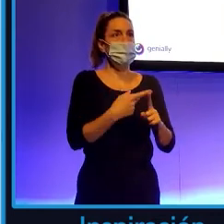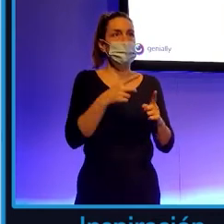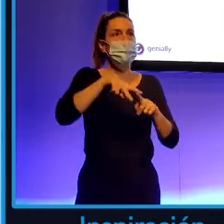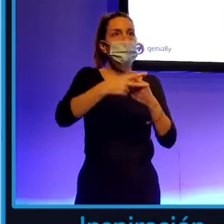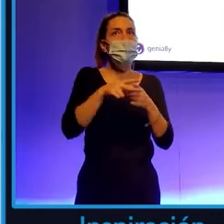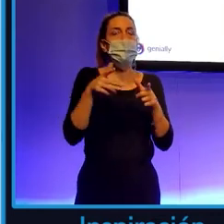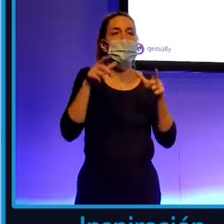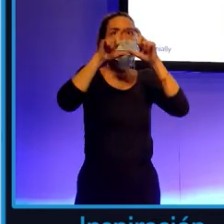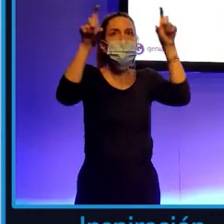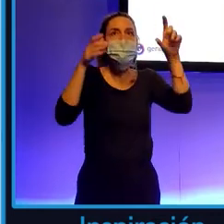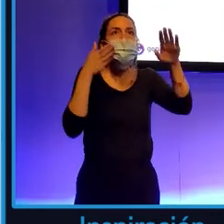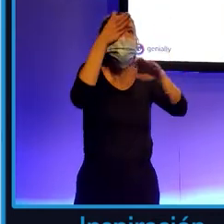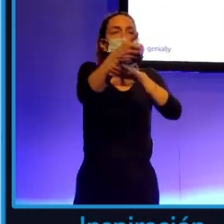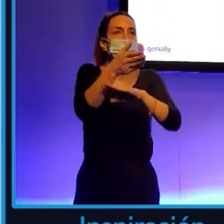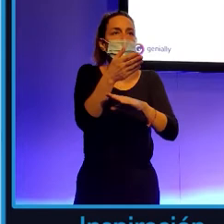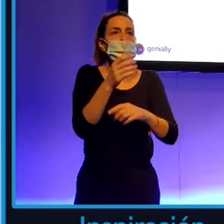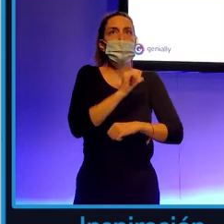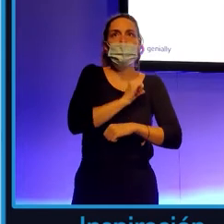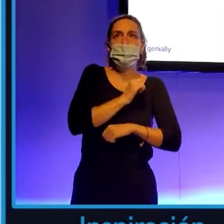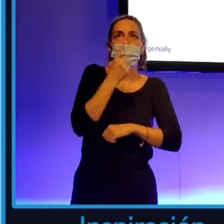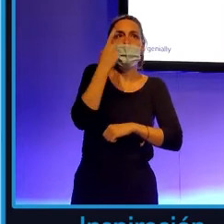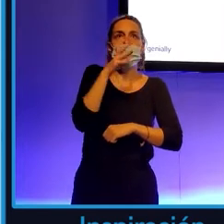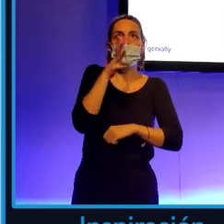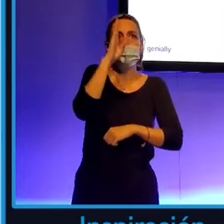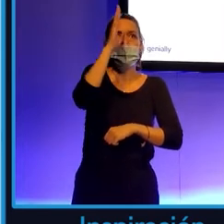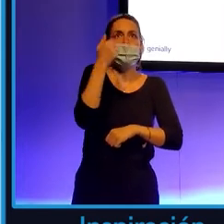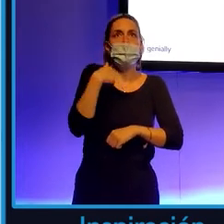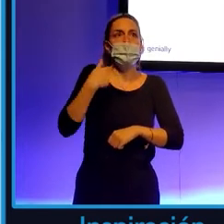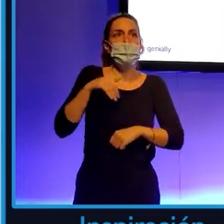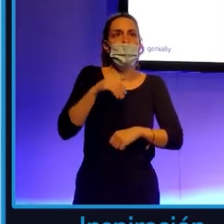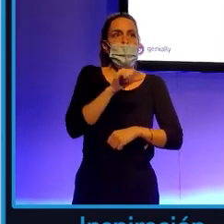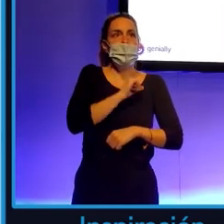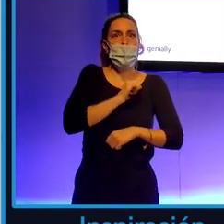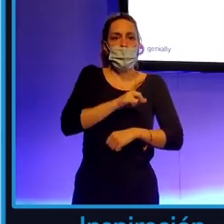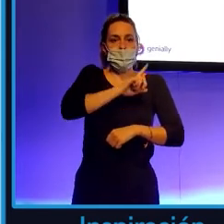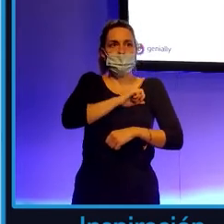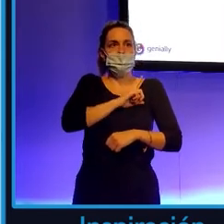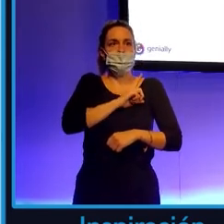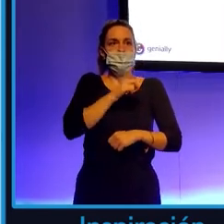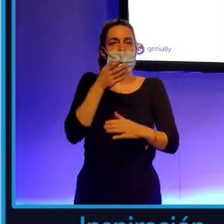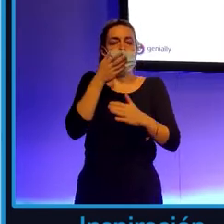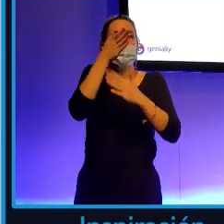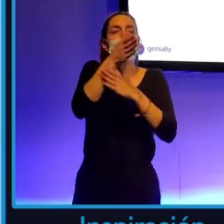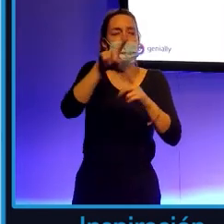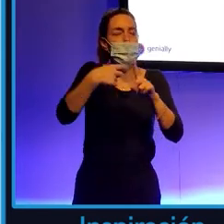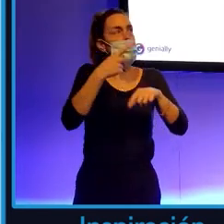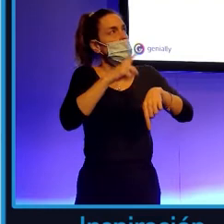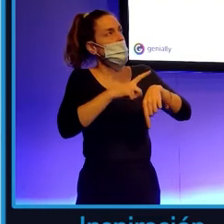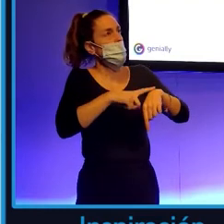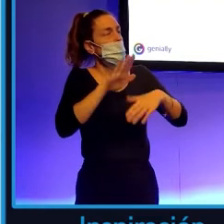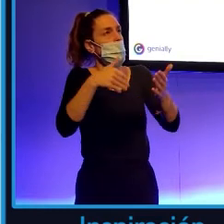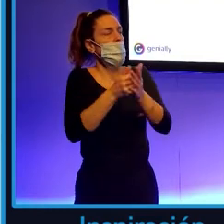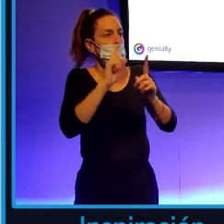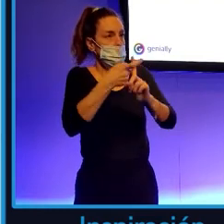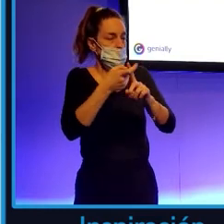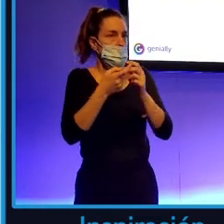llevarlo y no vas a tener que esperar porque cuando llega esto lo arreglan y sabes el tiempo que va a tardar ese arreglo porque ustedes imagínense lo que